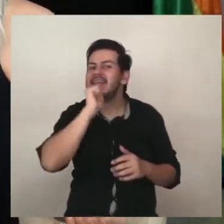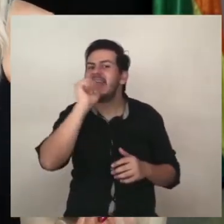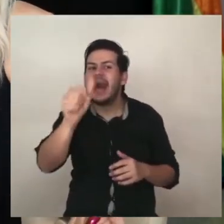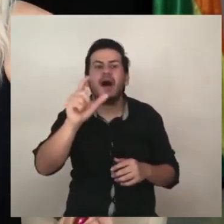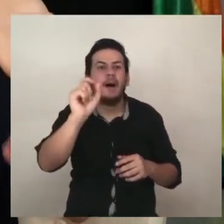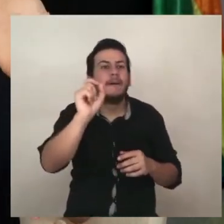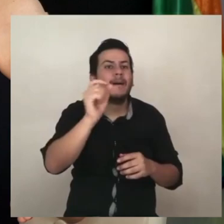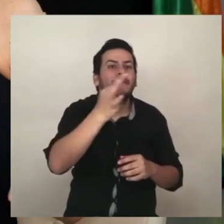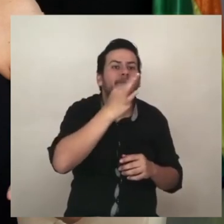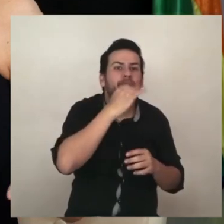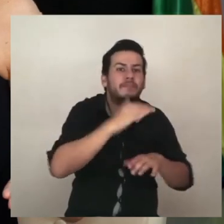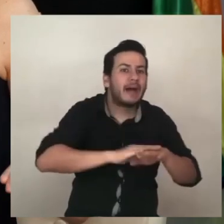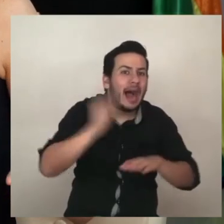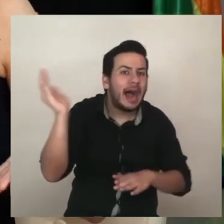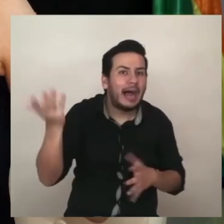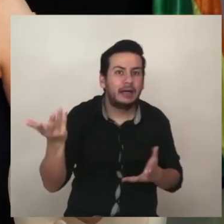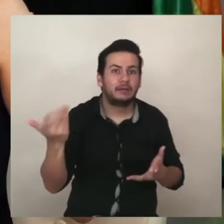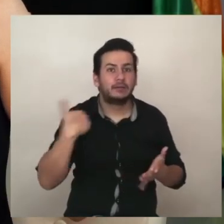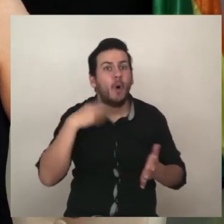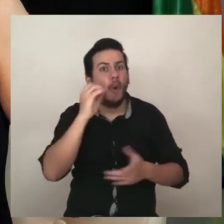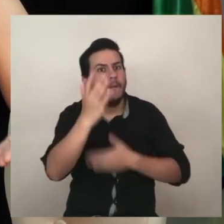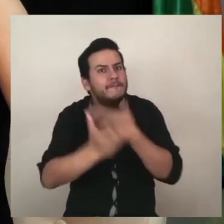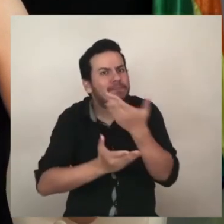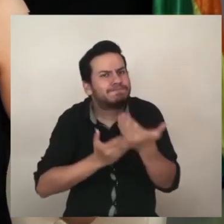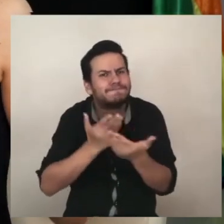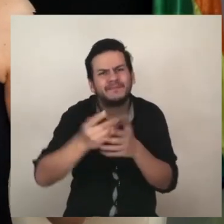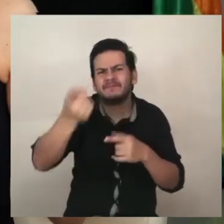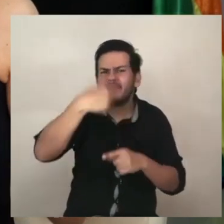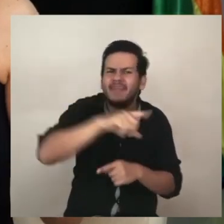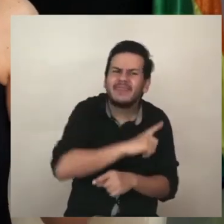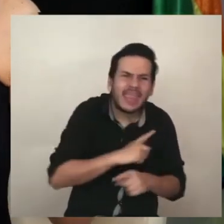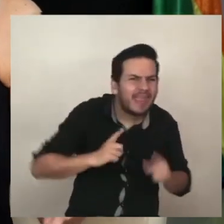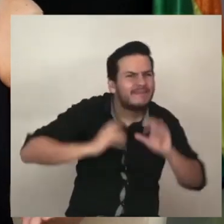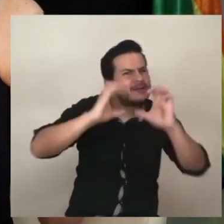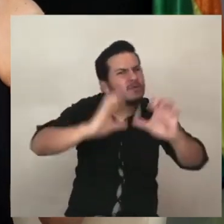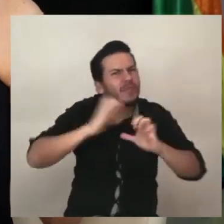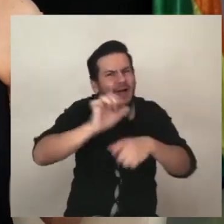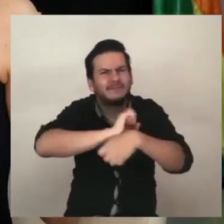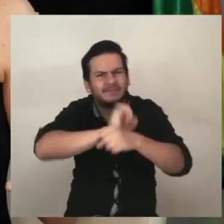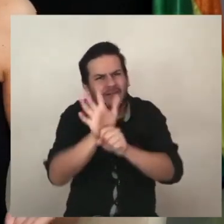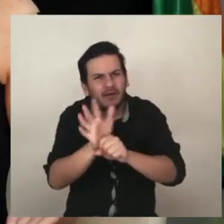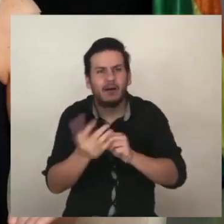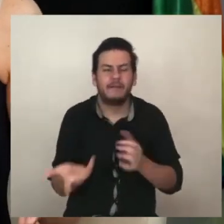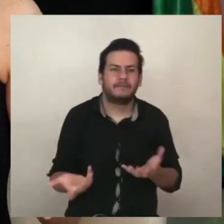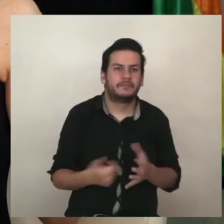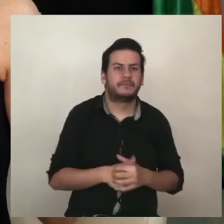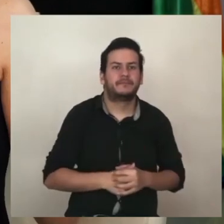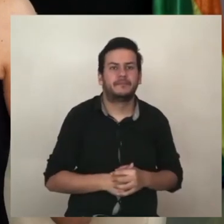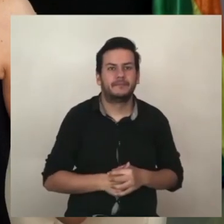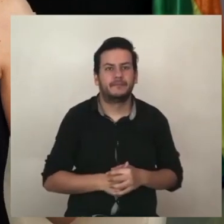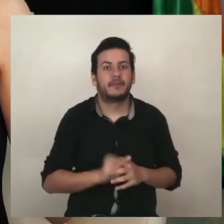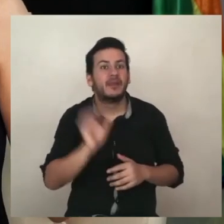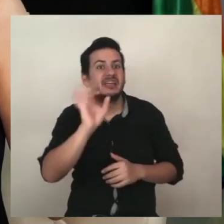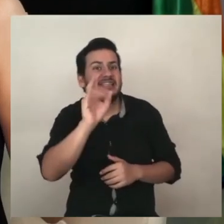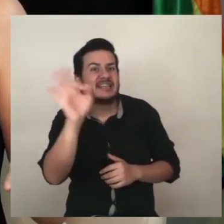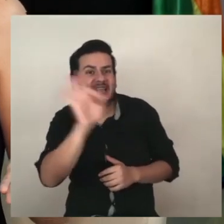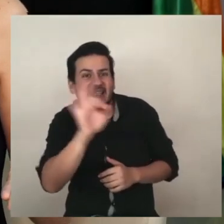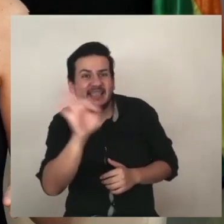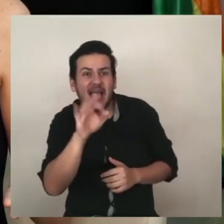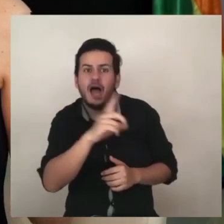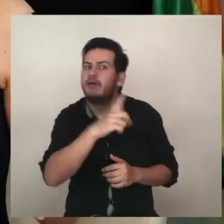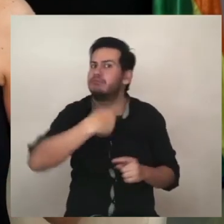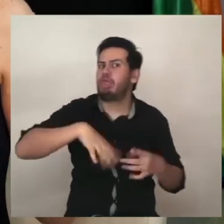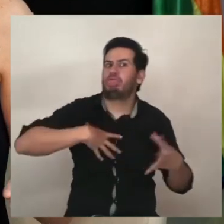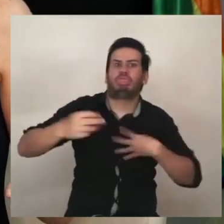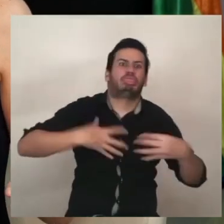20 minutos más. Quizás pedirle a esta gente que se cuide por el coronavirus es pedir demasiado. Y en eso quizás dejar que se